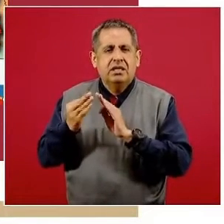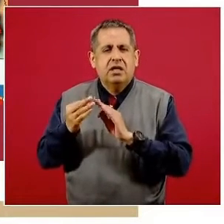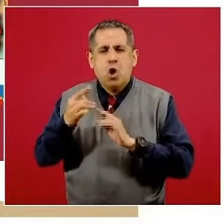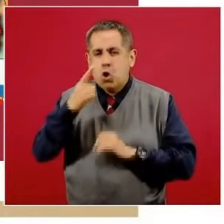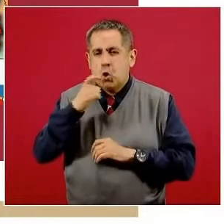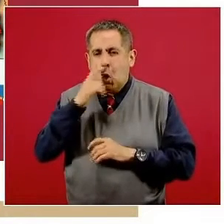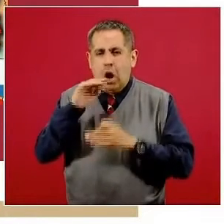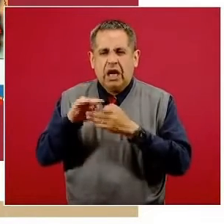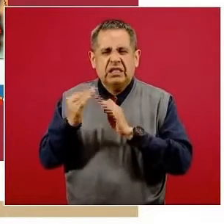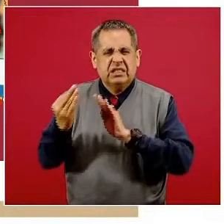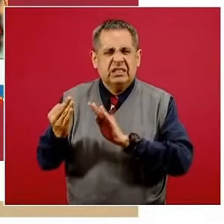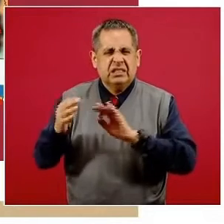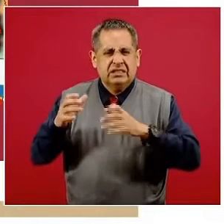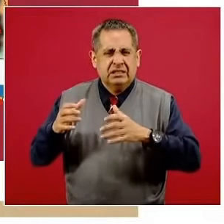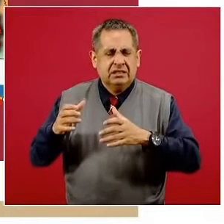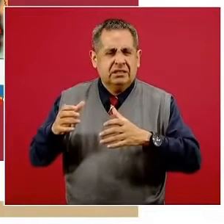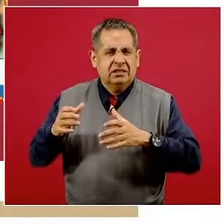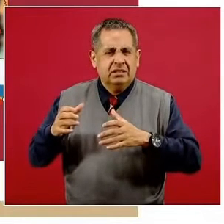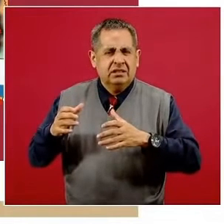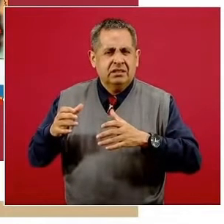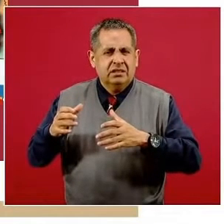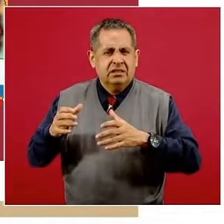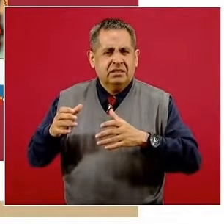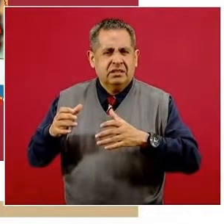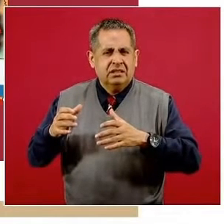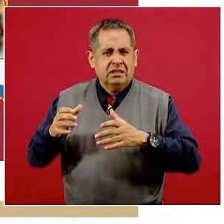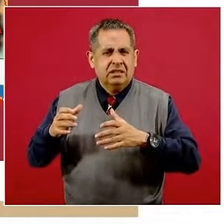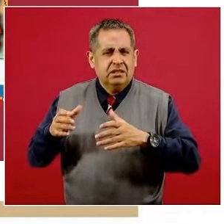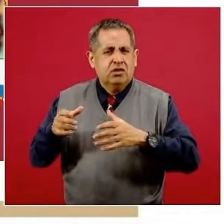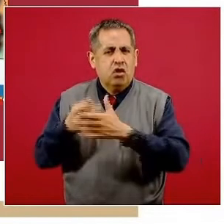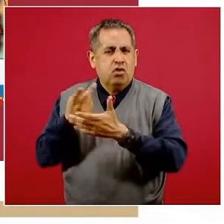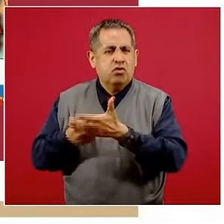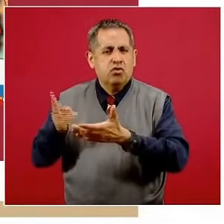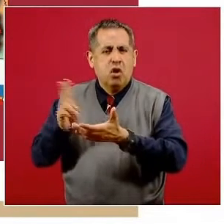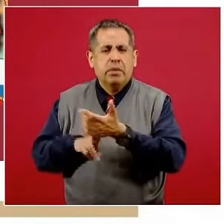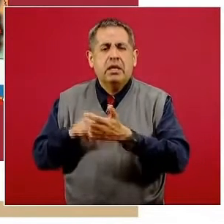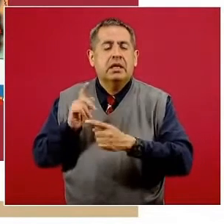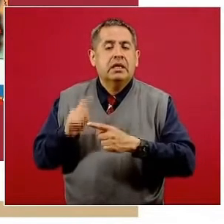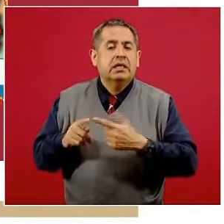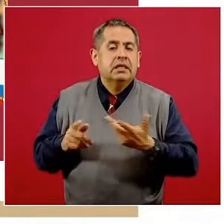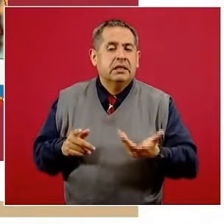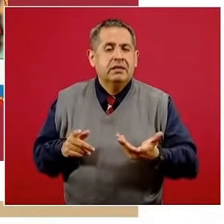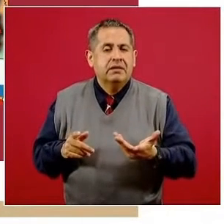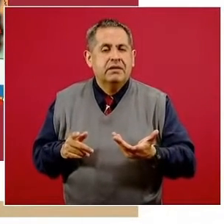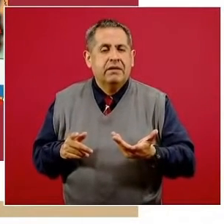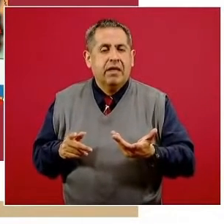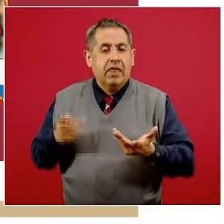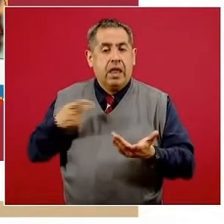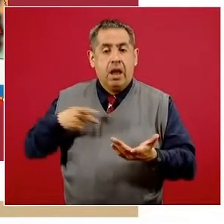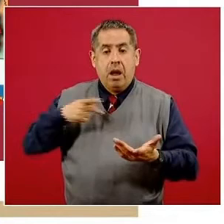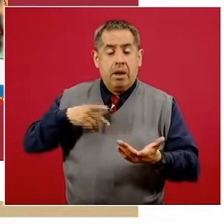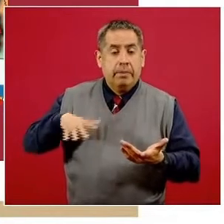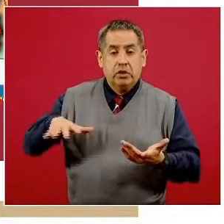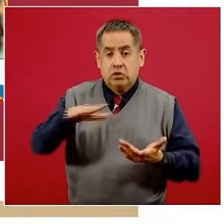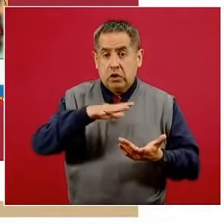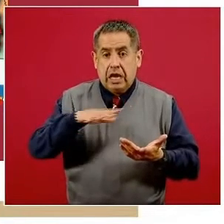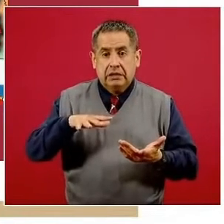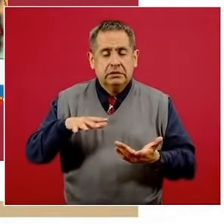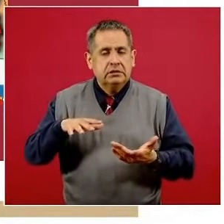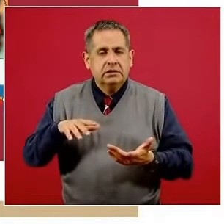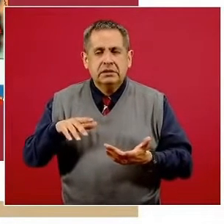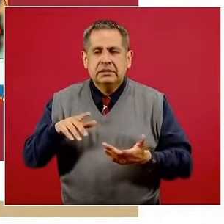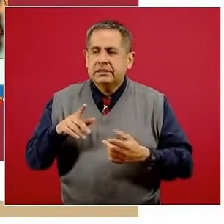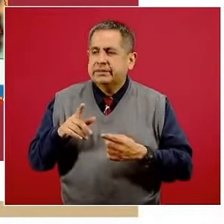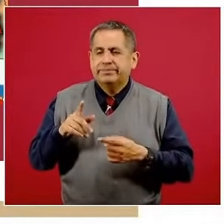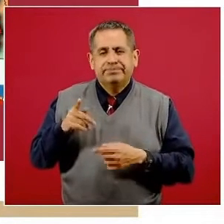zonas rojas o que las zonas rojas se sobrelapan con esas regiones, son las regiones en donde las personas en el país,